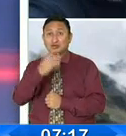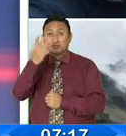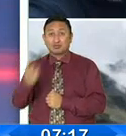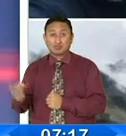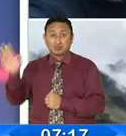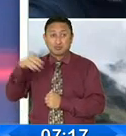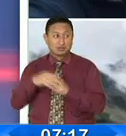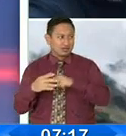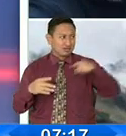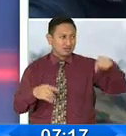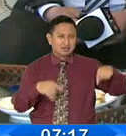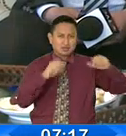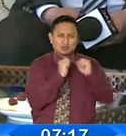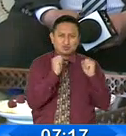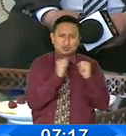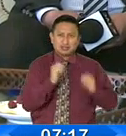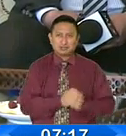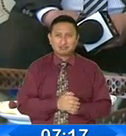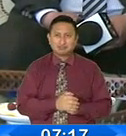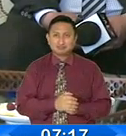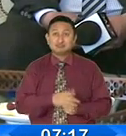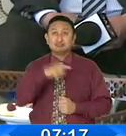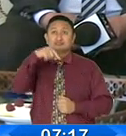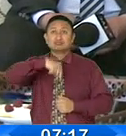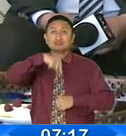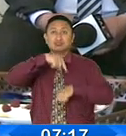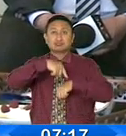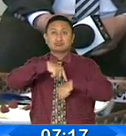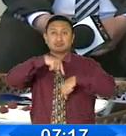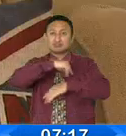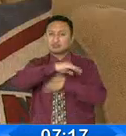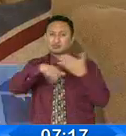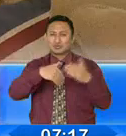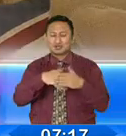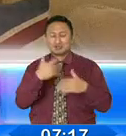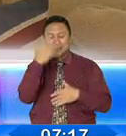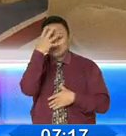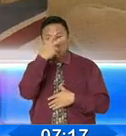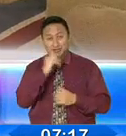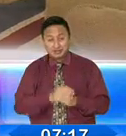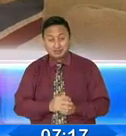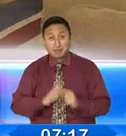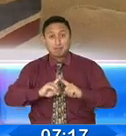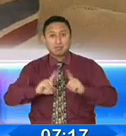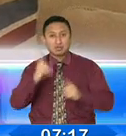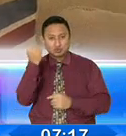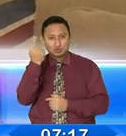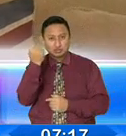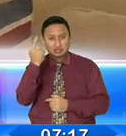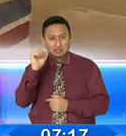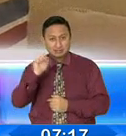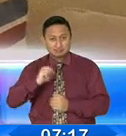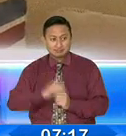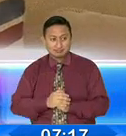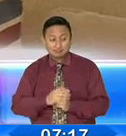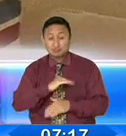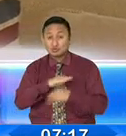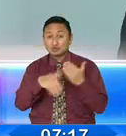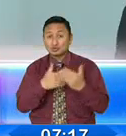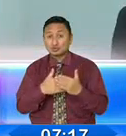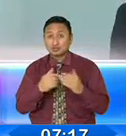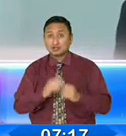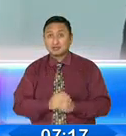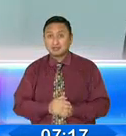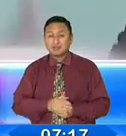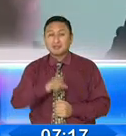páramo del Cajas. Con el tiempo que lleva aquí asegura que todo es muy bonito, pero también comprende que aún más que bonito, todo está bacán.